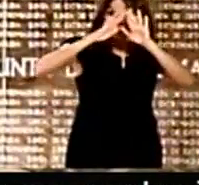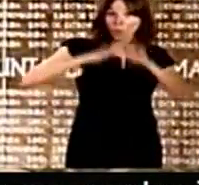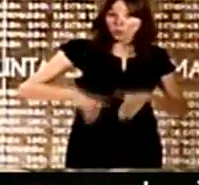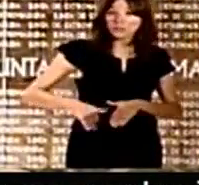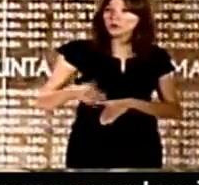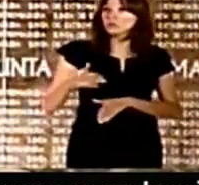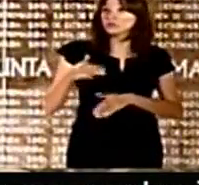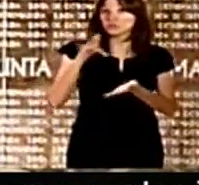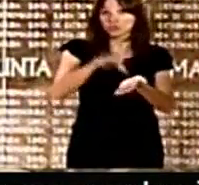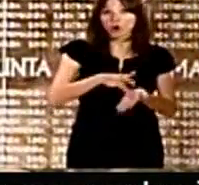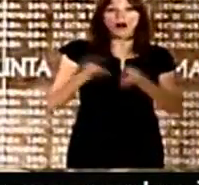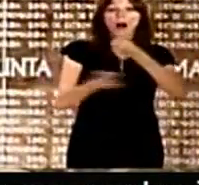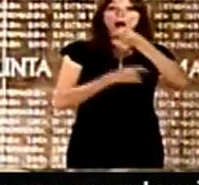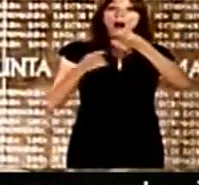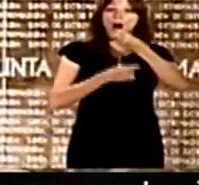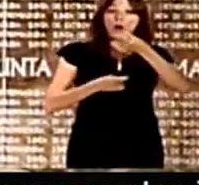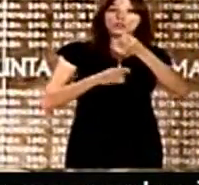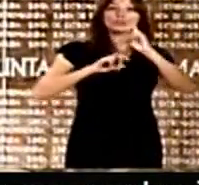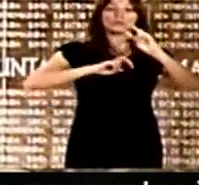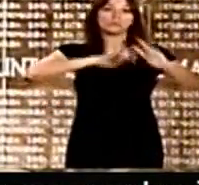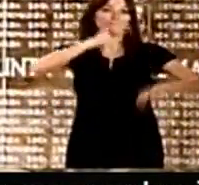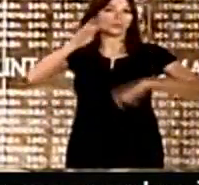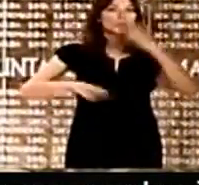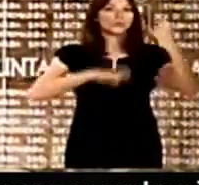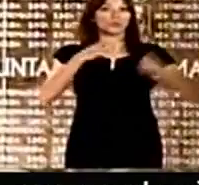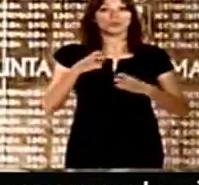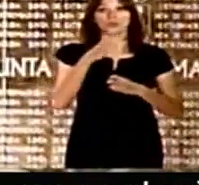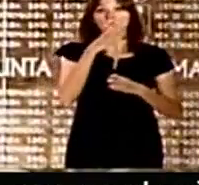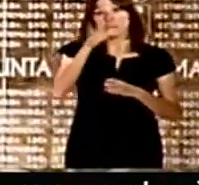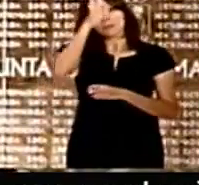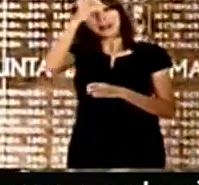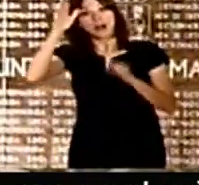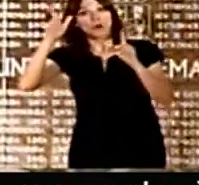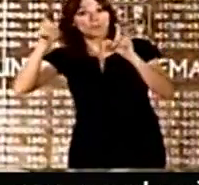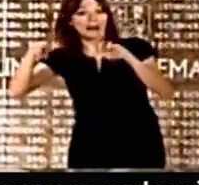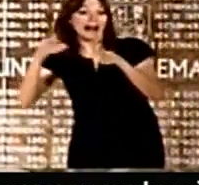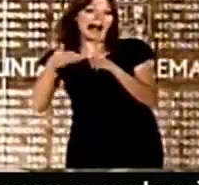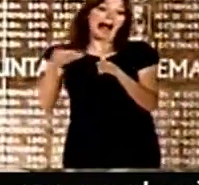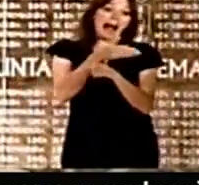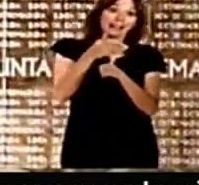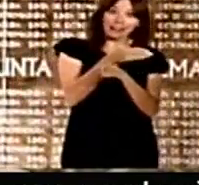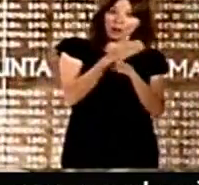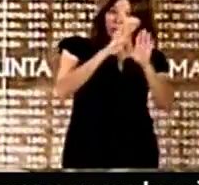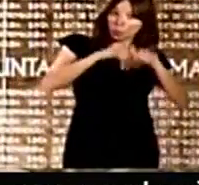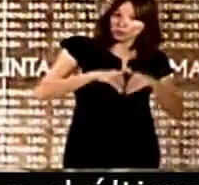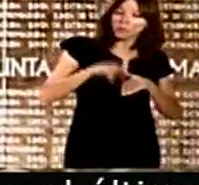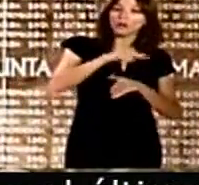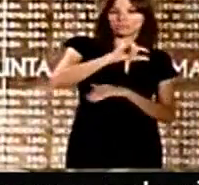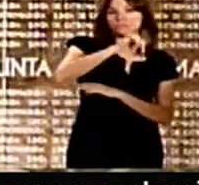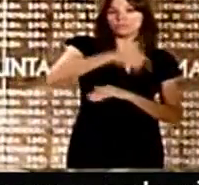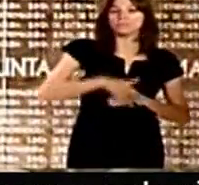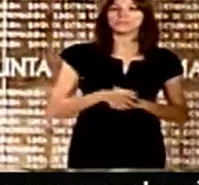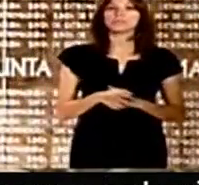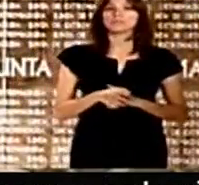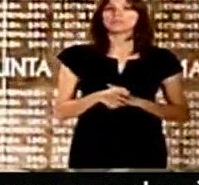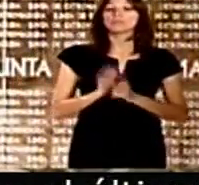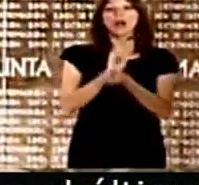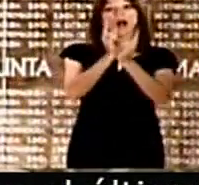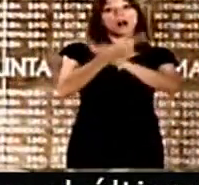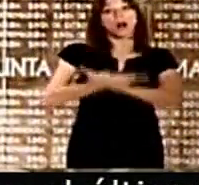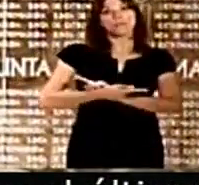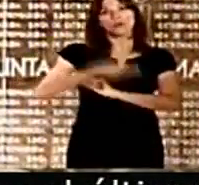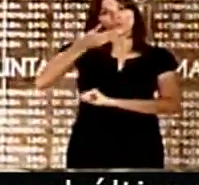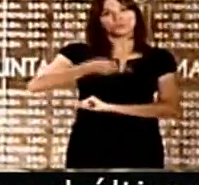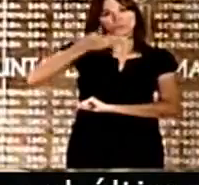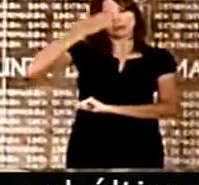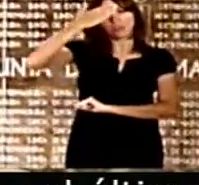del mes de agosto, antes del parón del verano. Modificaciones que tienen cambios fundamentales que pasan